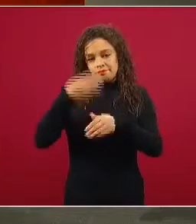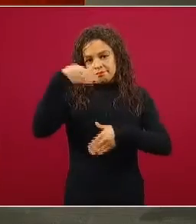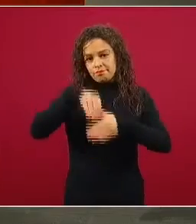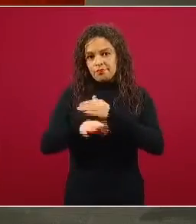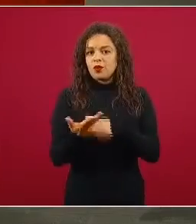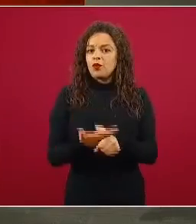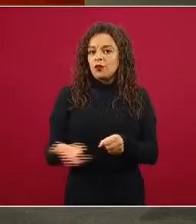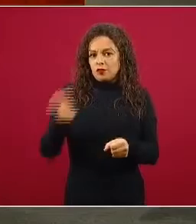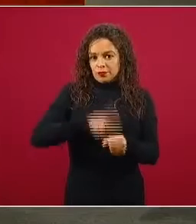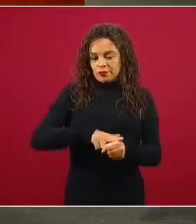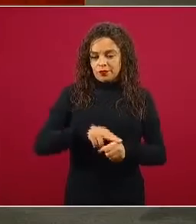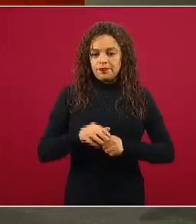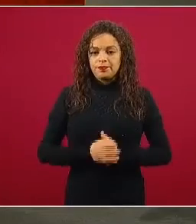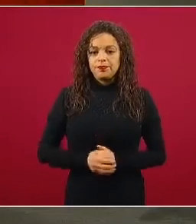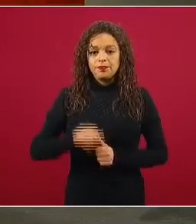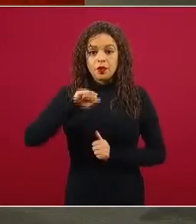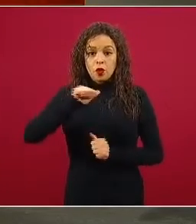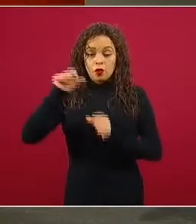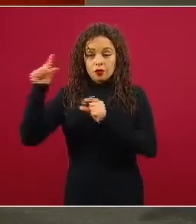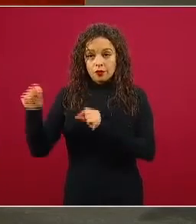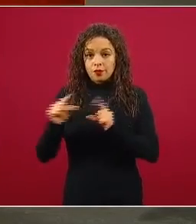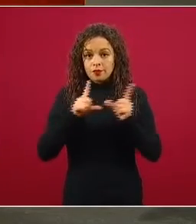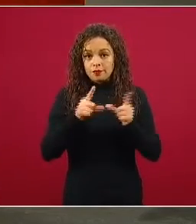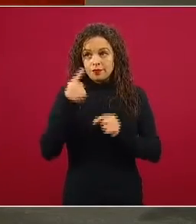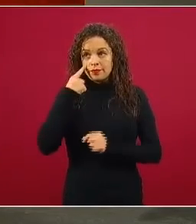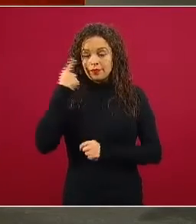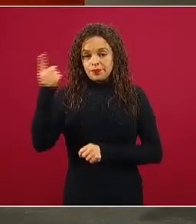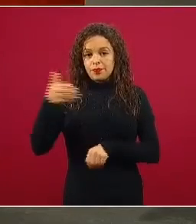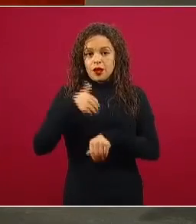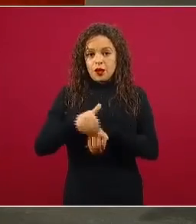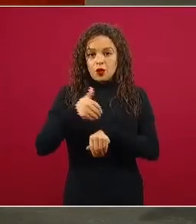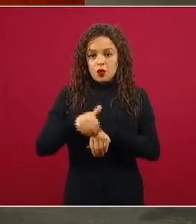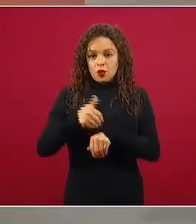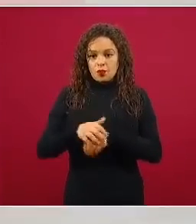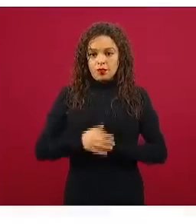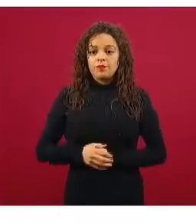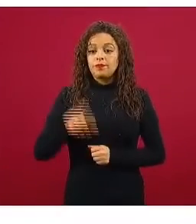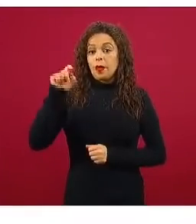En la siguiente diapositiva vemos precisamente las cifras para el día de hoy: